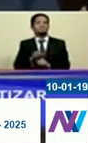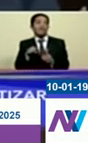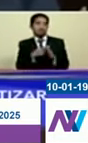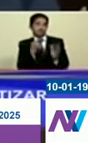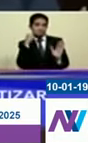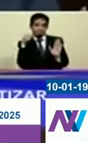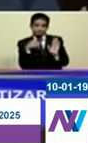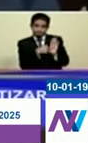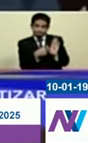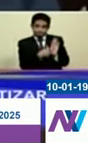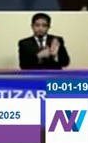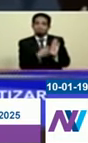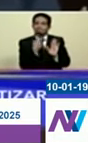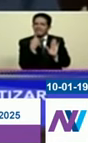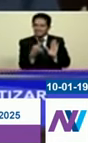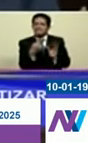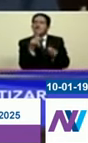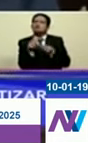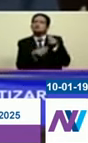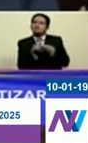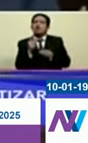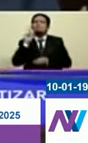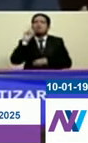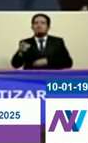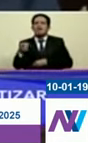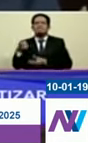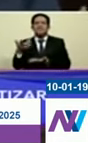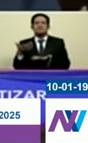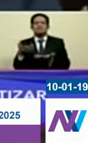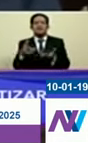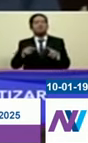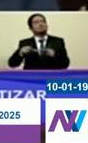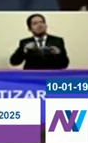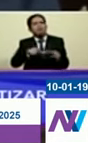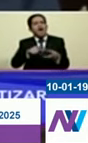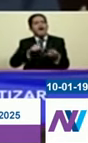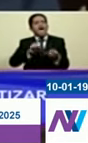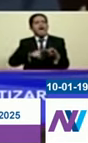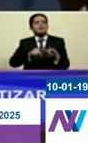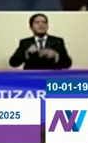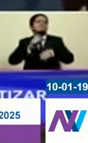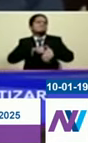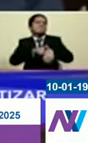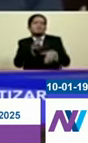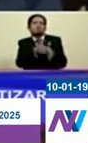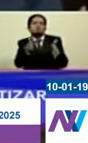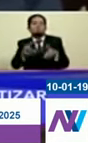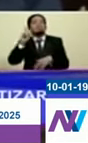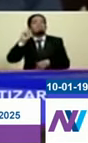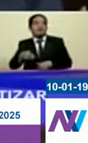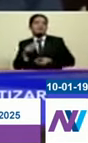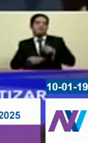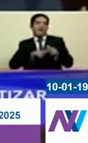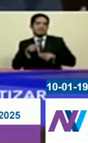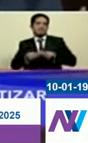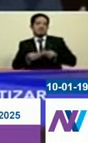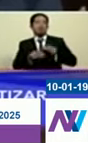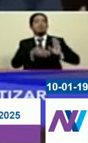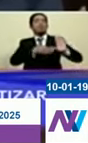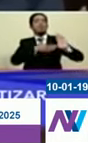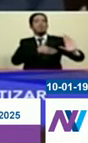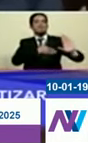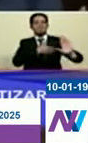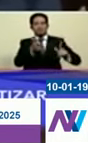constitucional determina las condiciones de modo, tiempo y lugar en que debe efectuarse la juramentación del